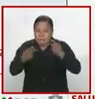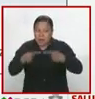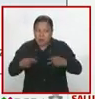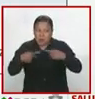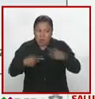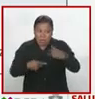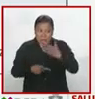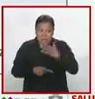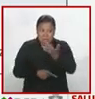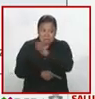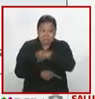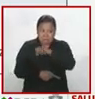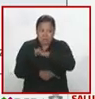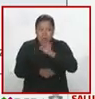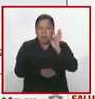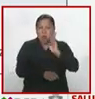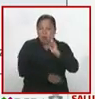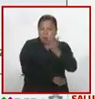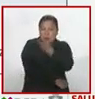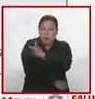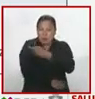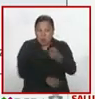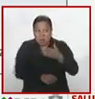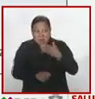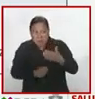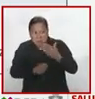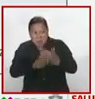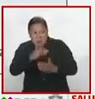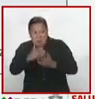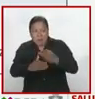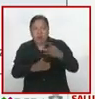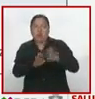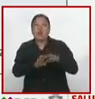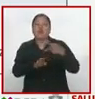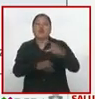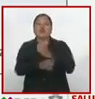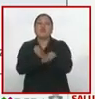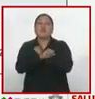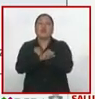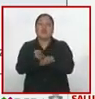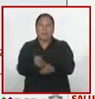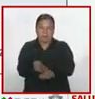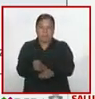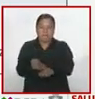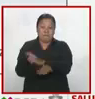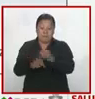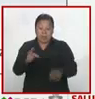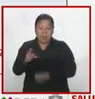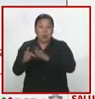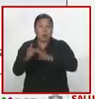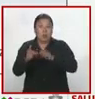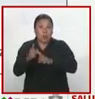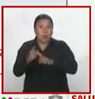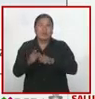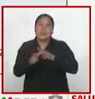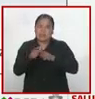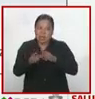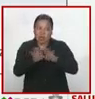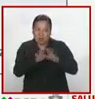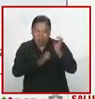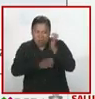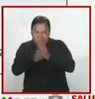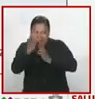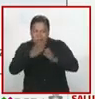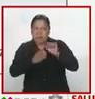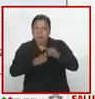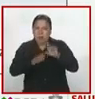sanos y se ve su seguridad se prueba su seguridad luego viene la fase 2 en la cual se sigue valorando la seguridad